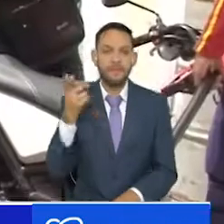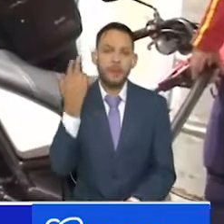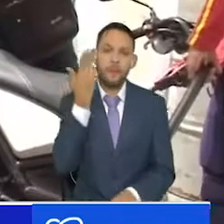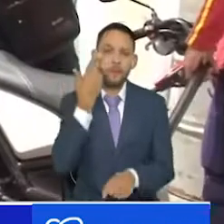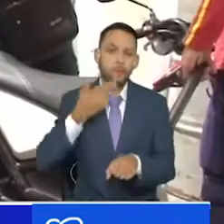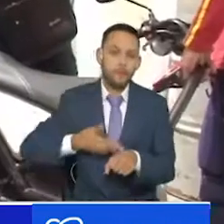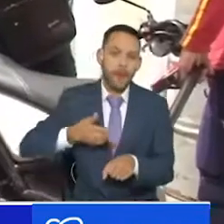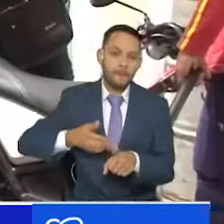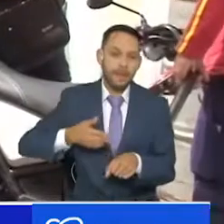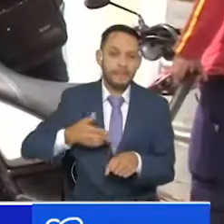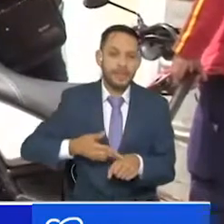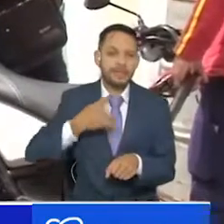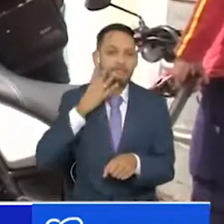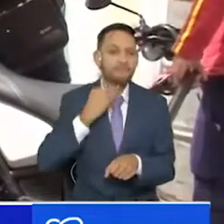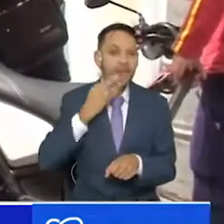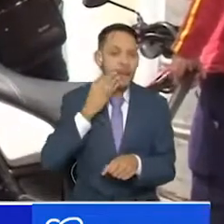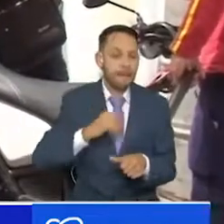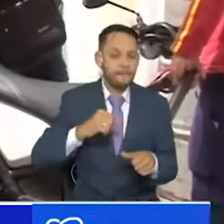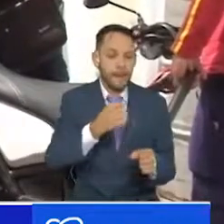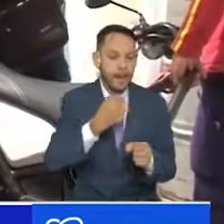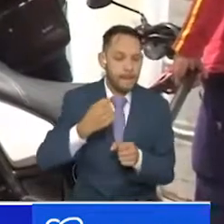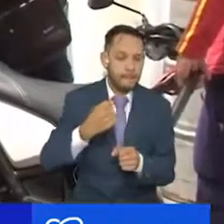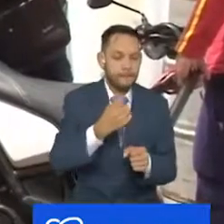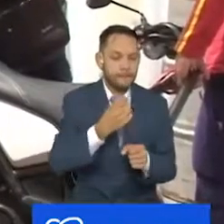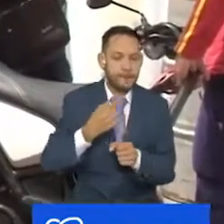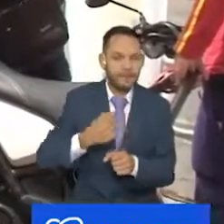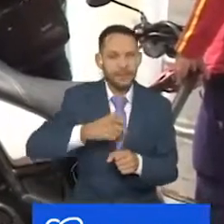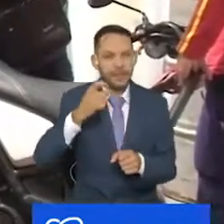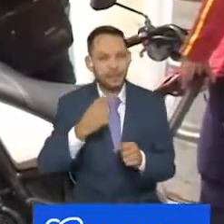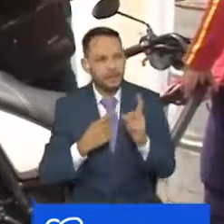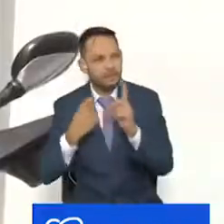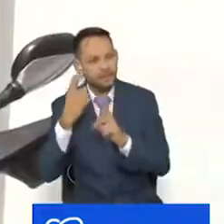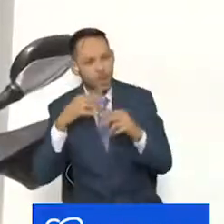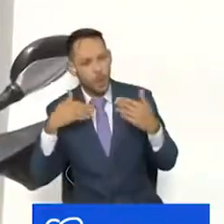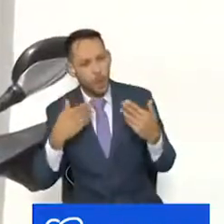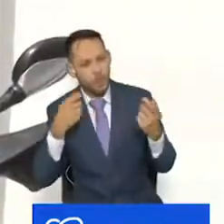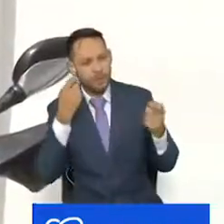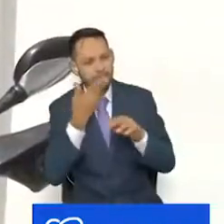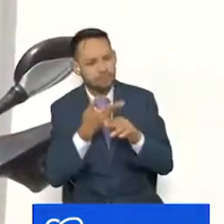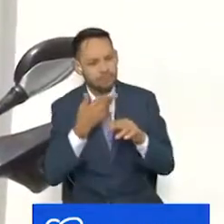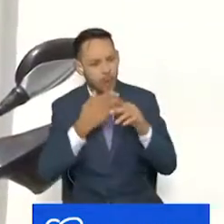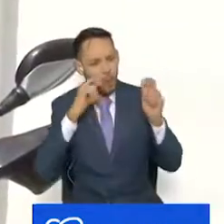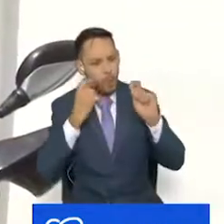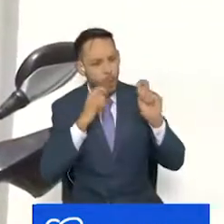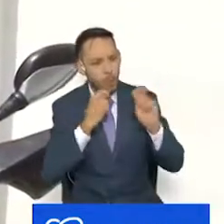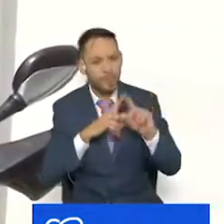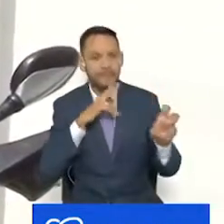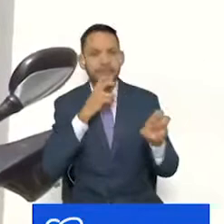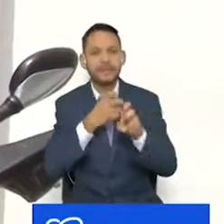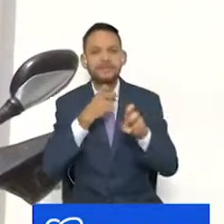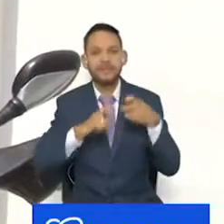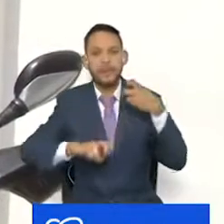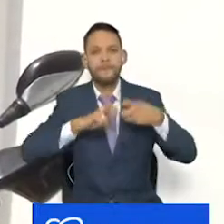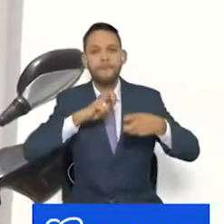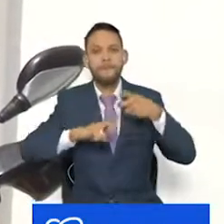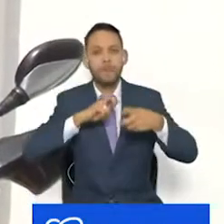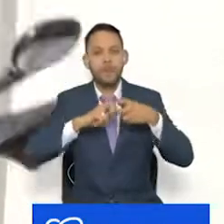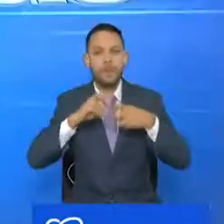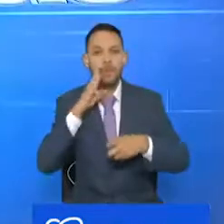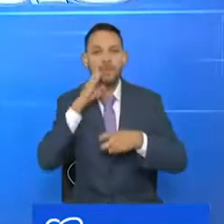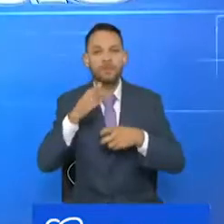mezcla el experto puntualizó que es importante discutir estrategias para generar contingencias ante situaciones similares en el